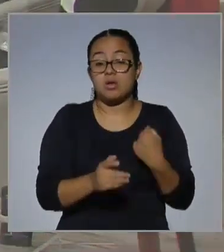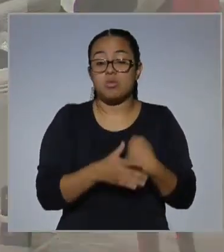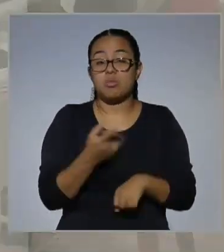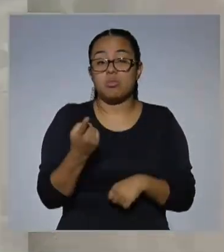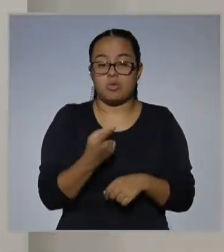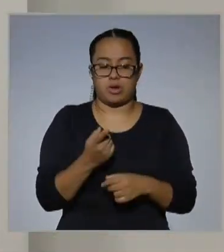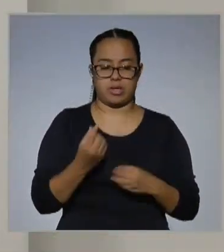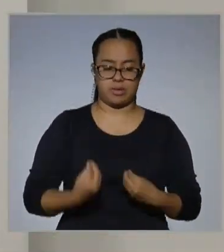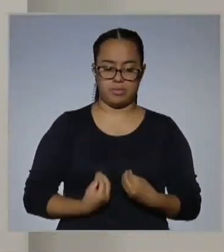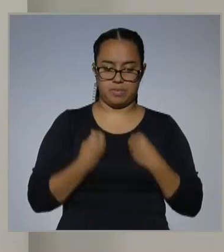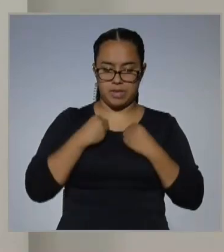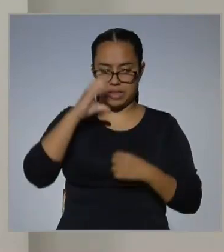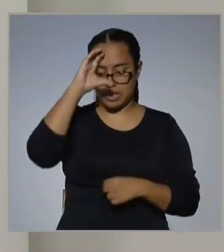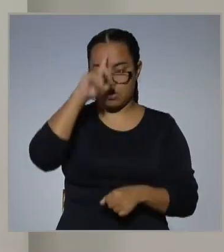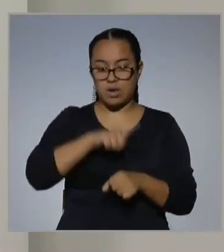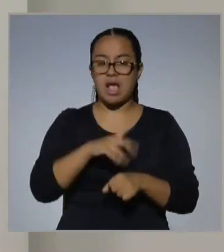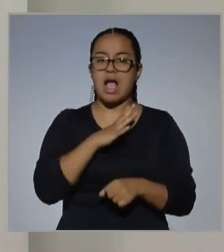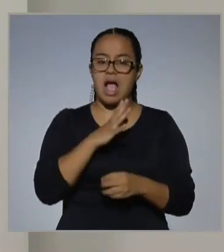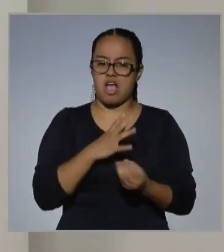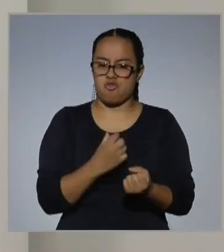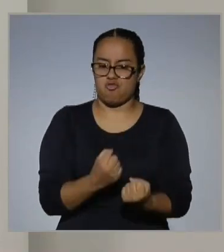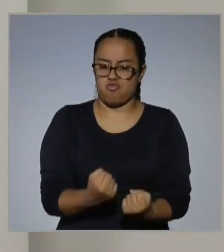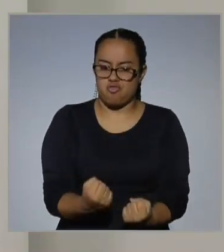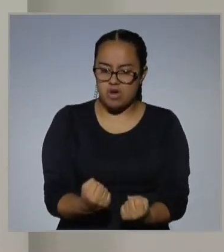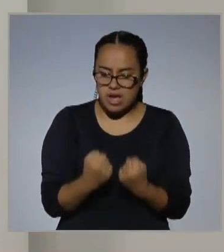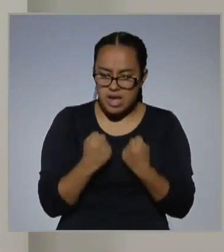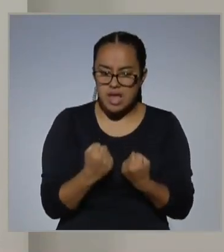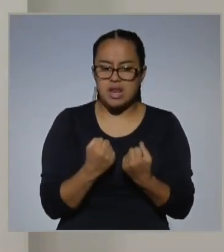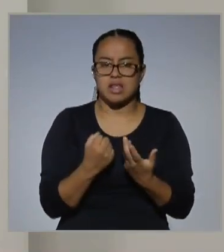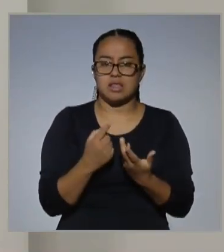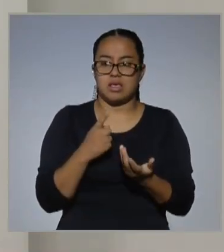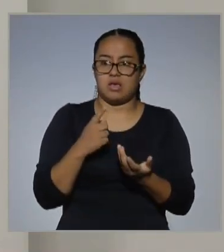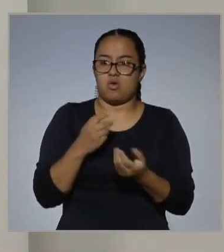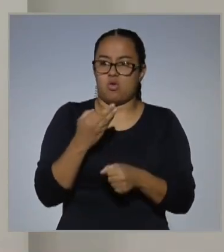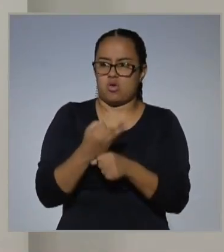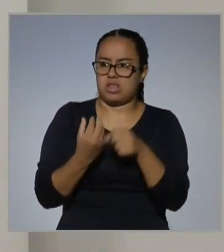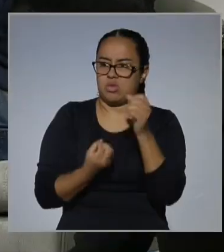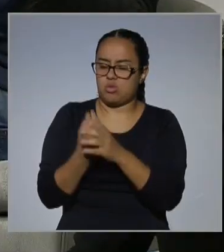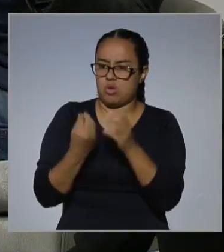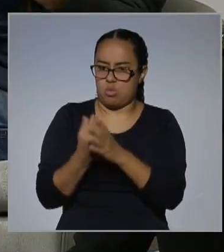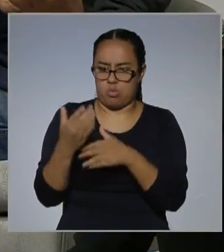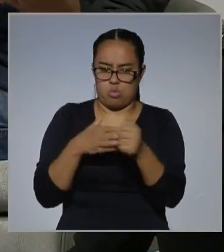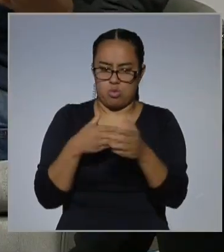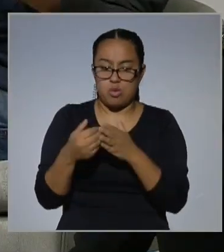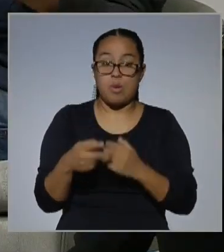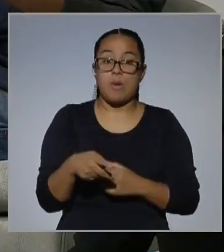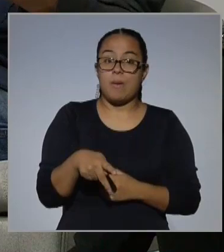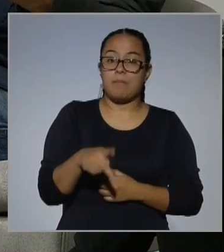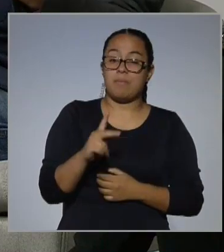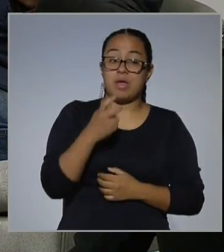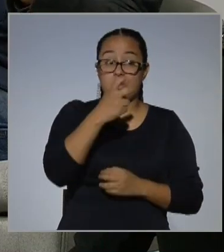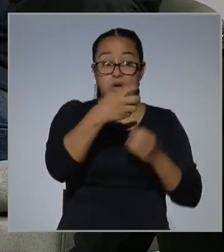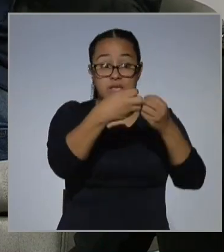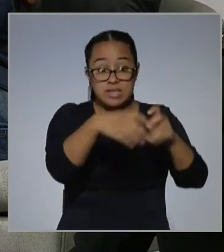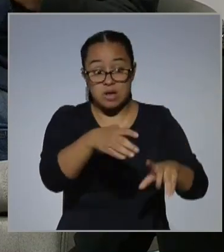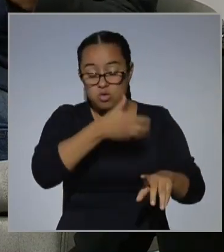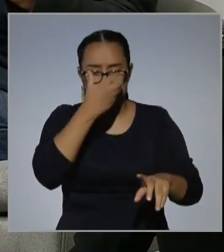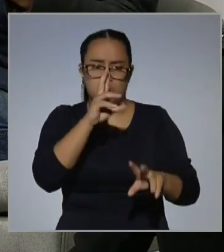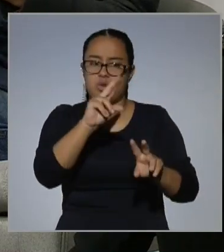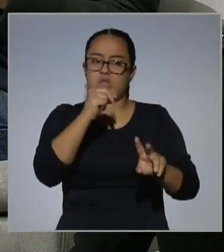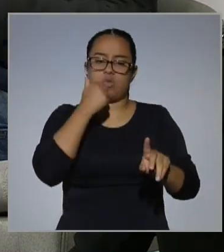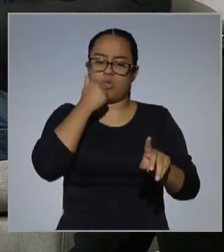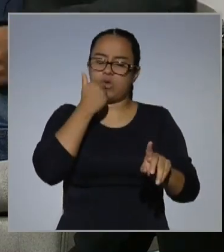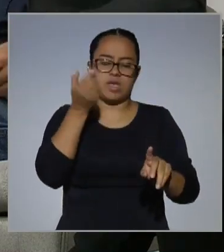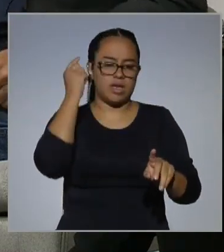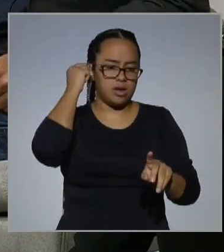una vida cultural tan intensa, tan dinámica, que se está reinventando, pero que a la vez no quiere perder lo que viene